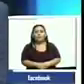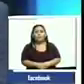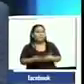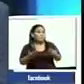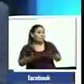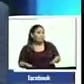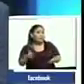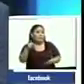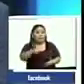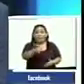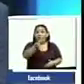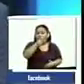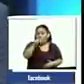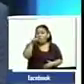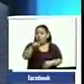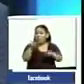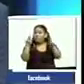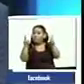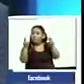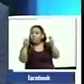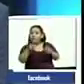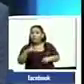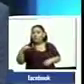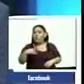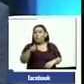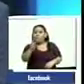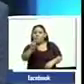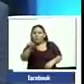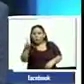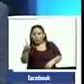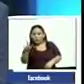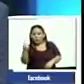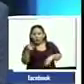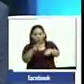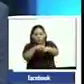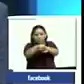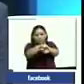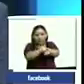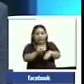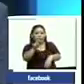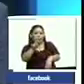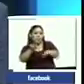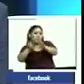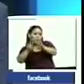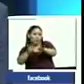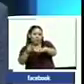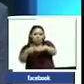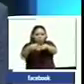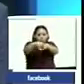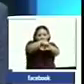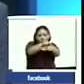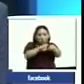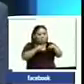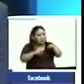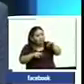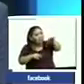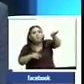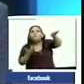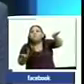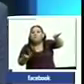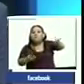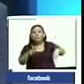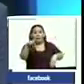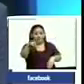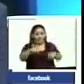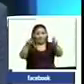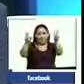así es le estamos dando seguimiento a esta información de última hora 21 pasajeros y 17 tripulantes iban a bordo de esa aeronave y en otros temas